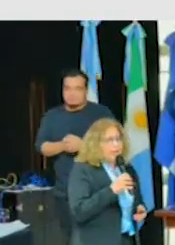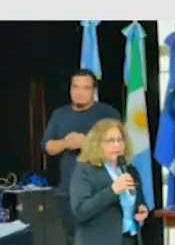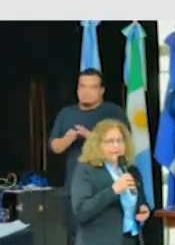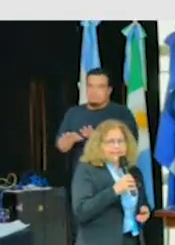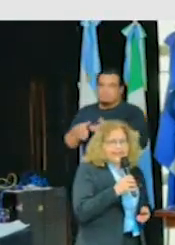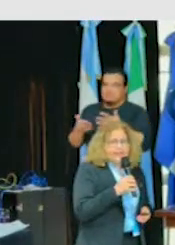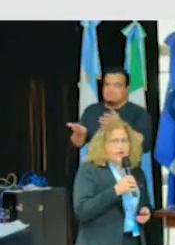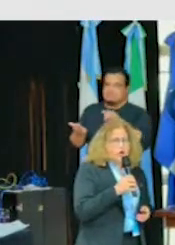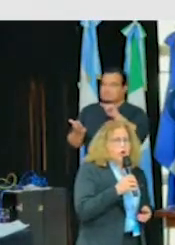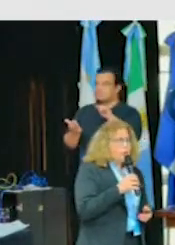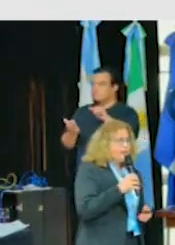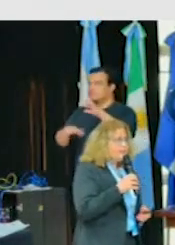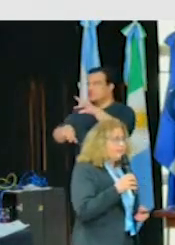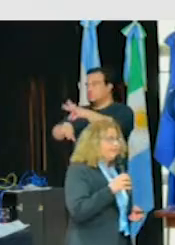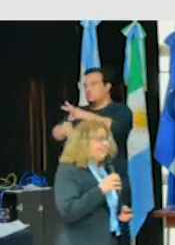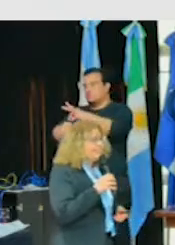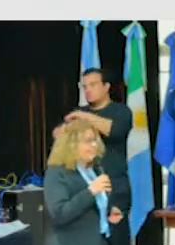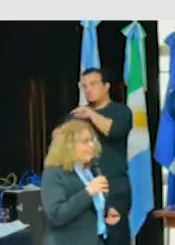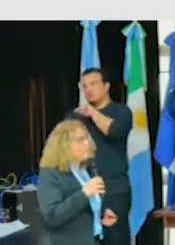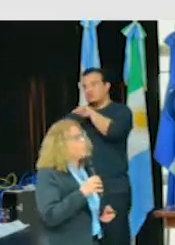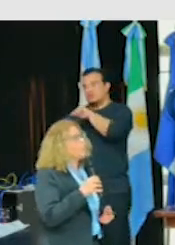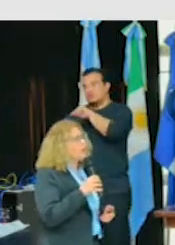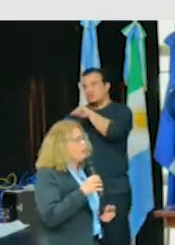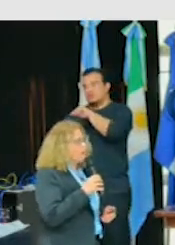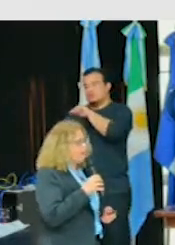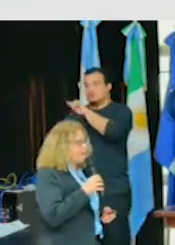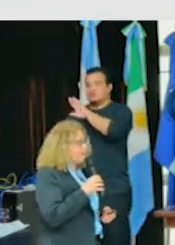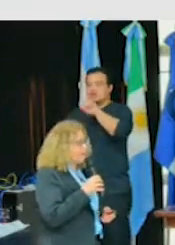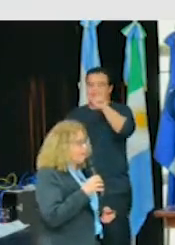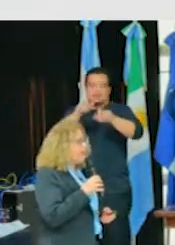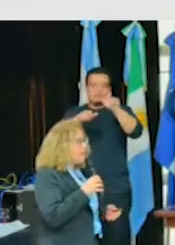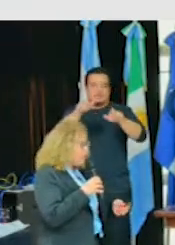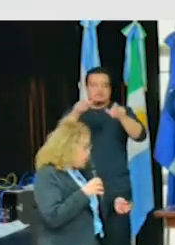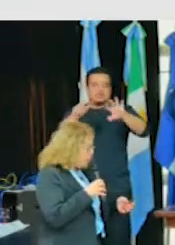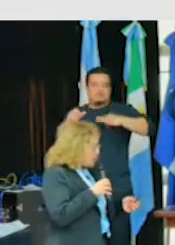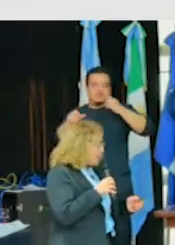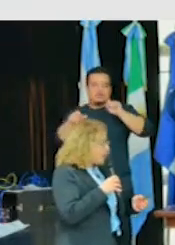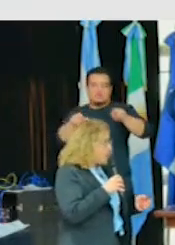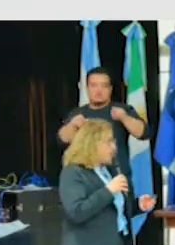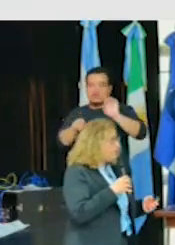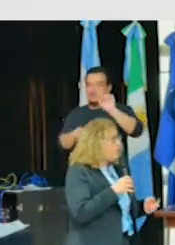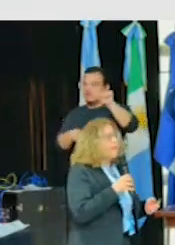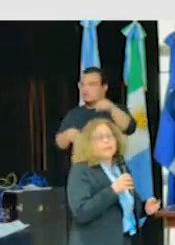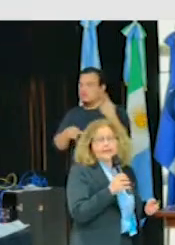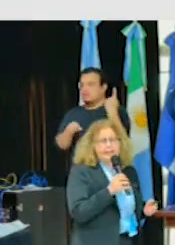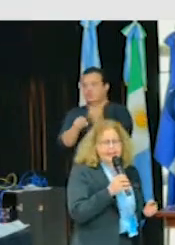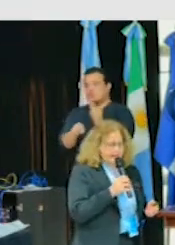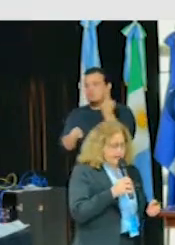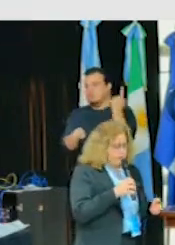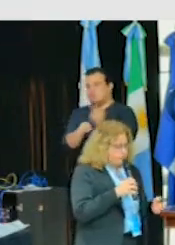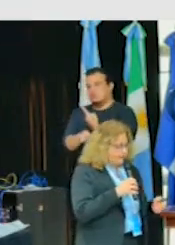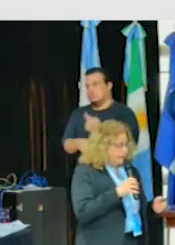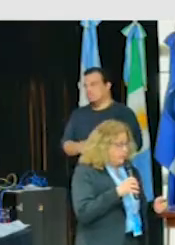La medicina no puede desentenderse de lo que le pasa a la gente y ocuparse solo de qué